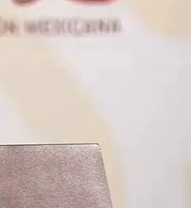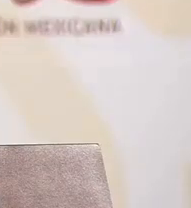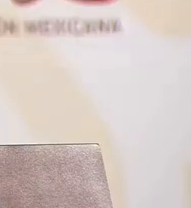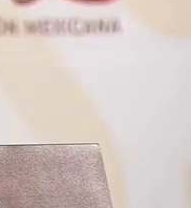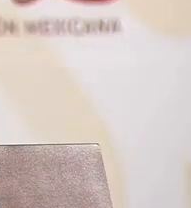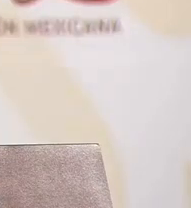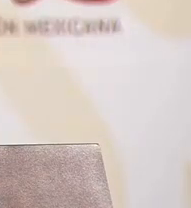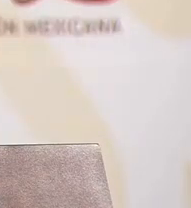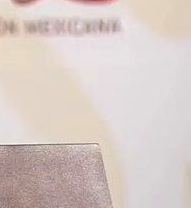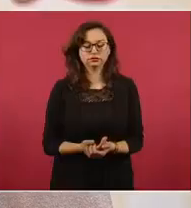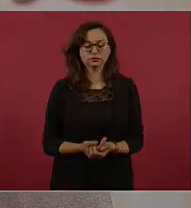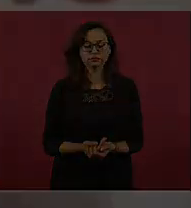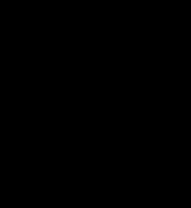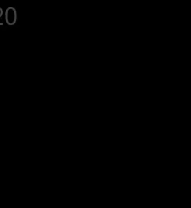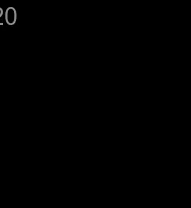hipócritas,